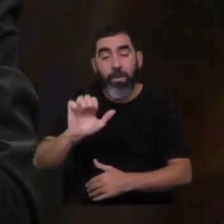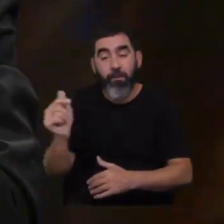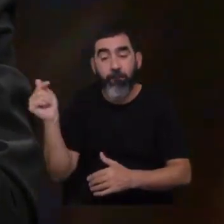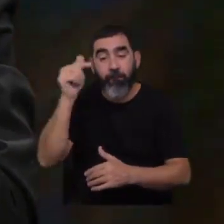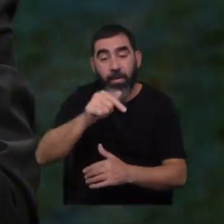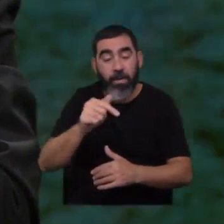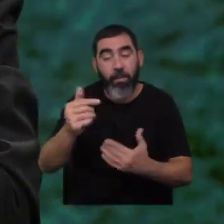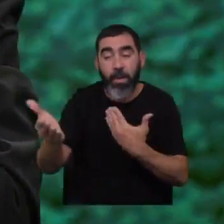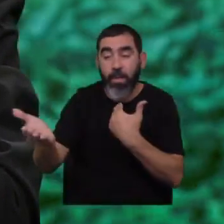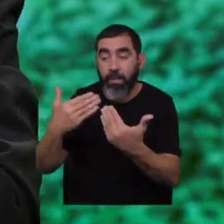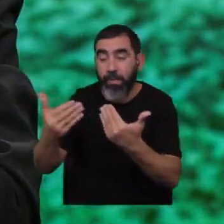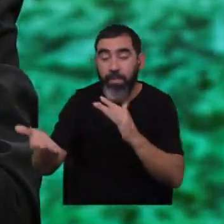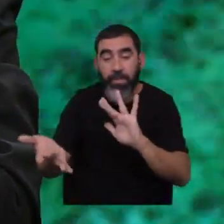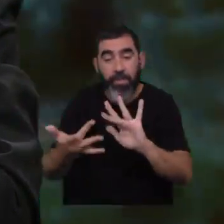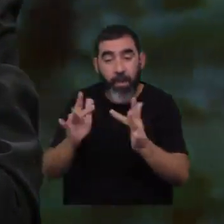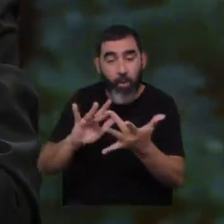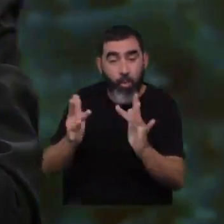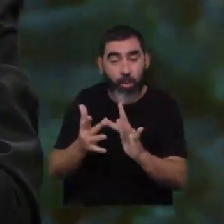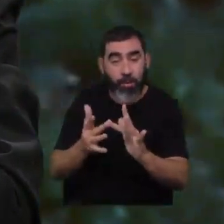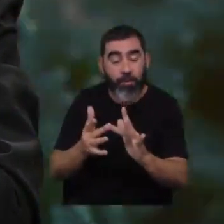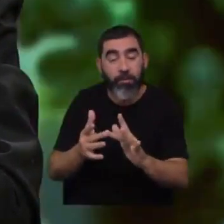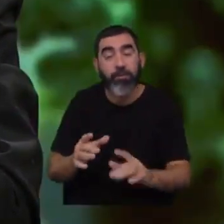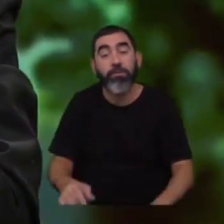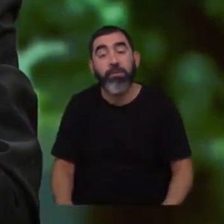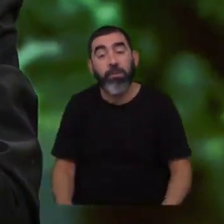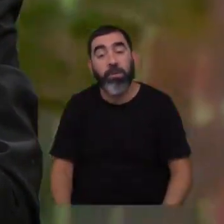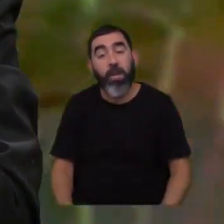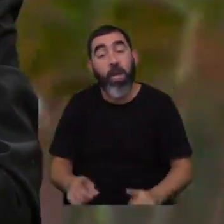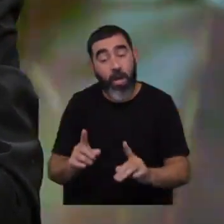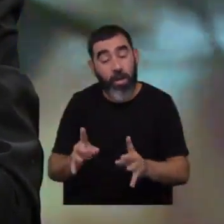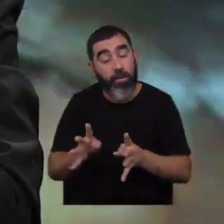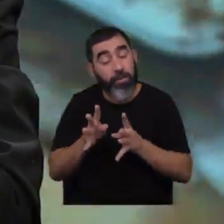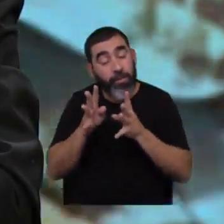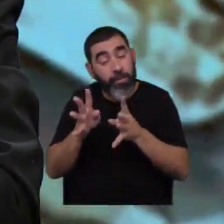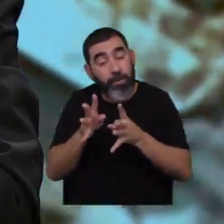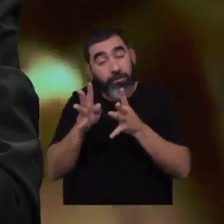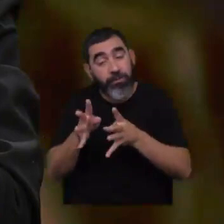encontrar un espacio de vinculación o tienen algún tipo de desafío del cual